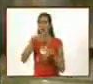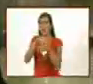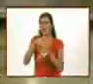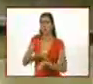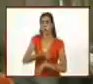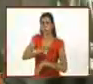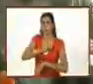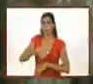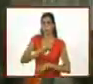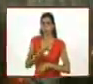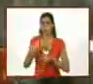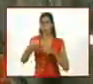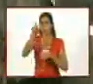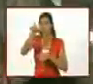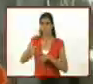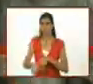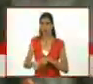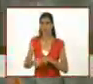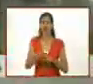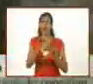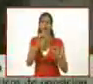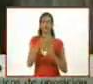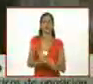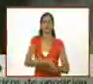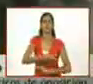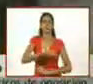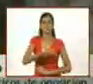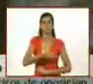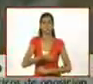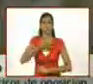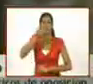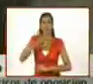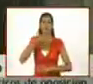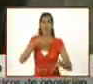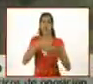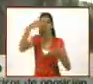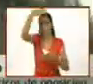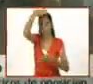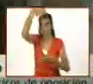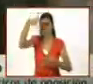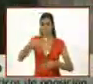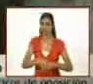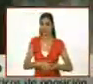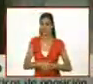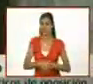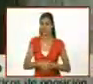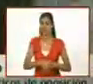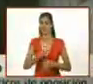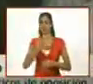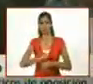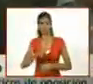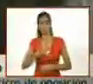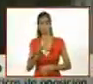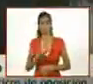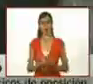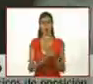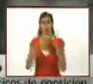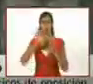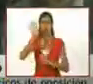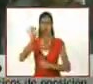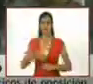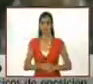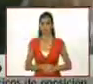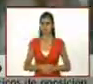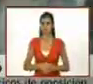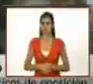España, ¿podría un extranjero hacer declaraciones políticas contra la corona? Esto fue lo que dijo. Absolutamente podría, es un país libre. Usted